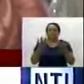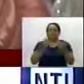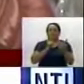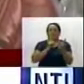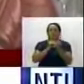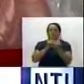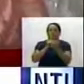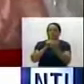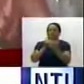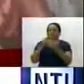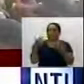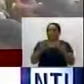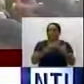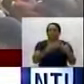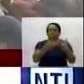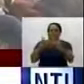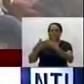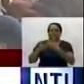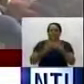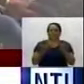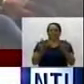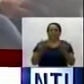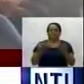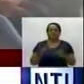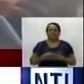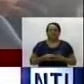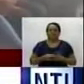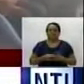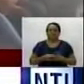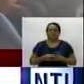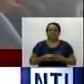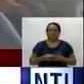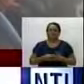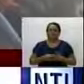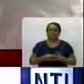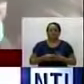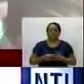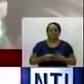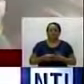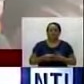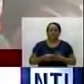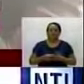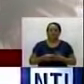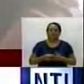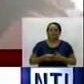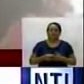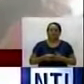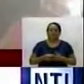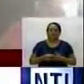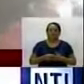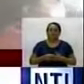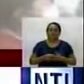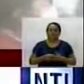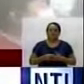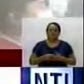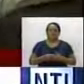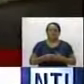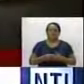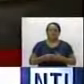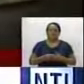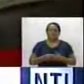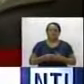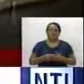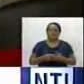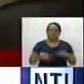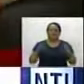del día contemplaba el análisis de la crisis que afronta el Parlamento, originado también por la división de esta organización política.